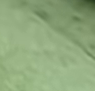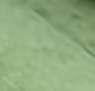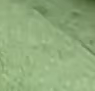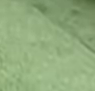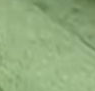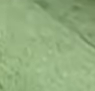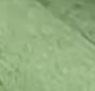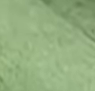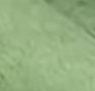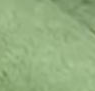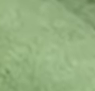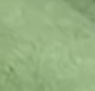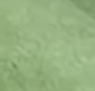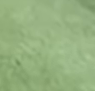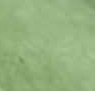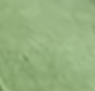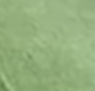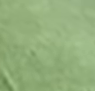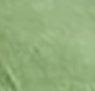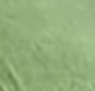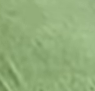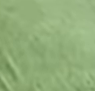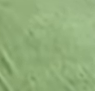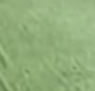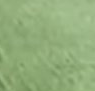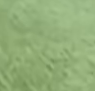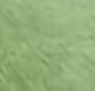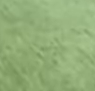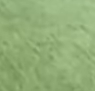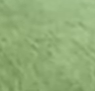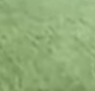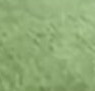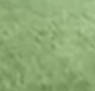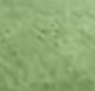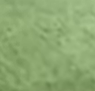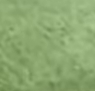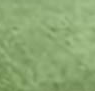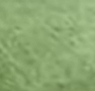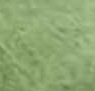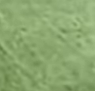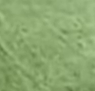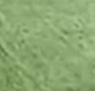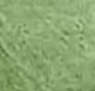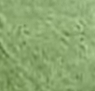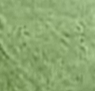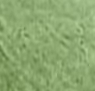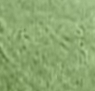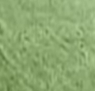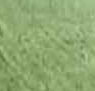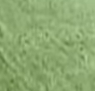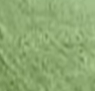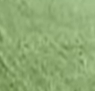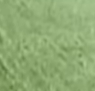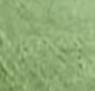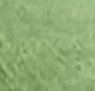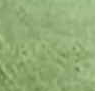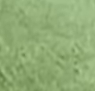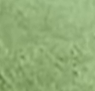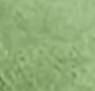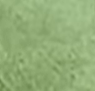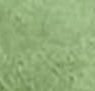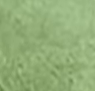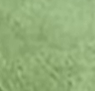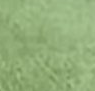también del cumplimiento de las 7T, así como también de todas las prioridades que se presentan a través del buen gobierno